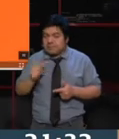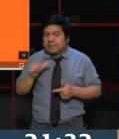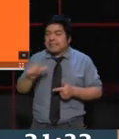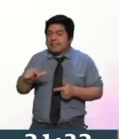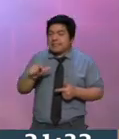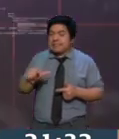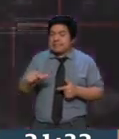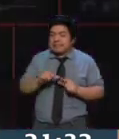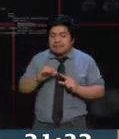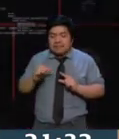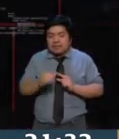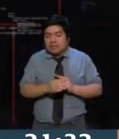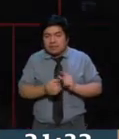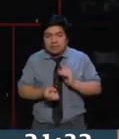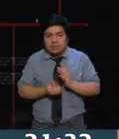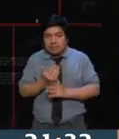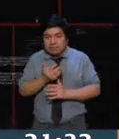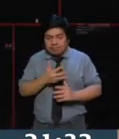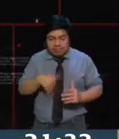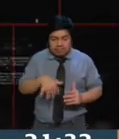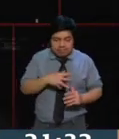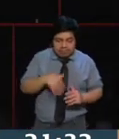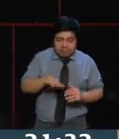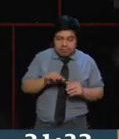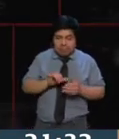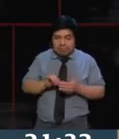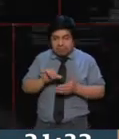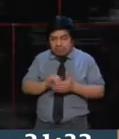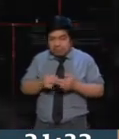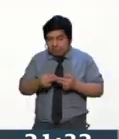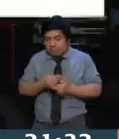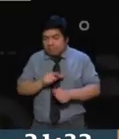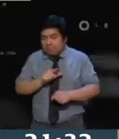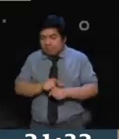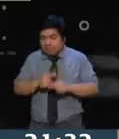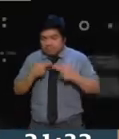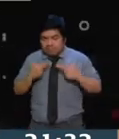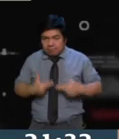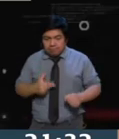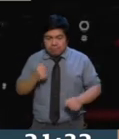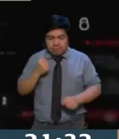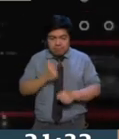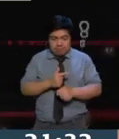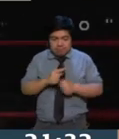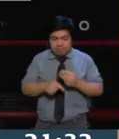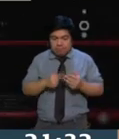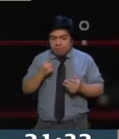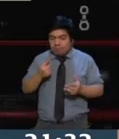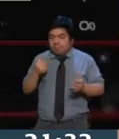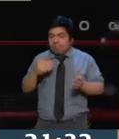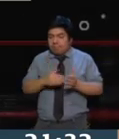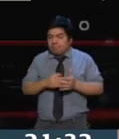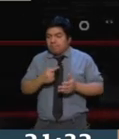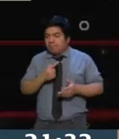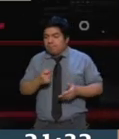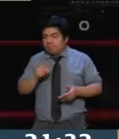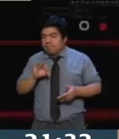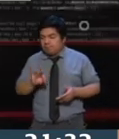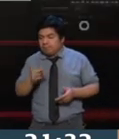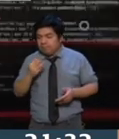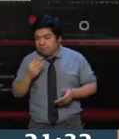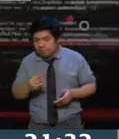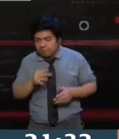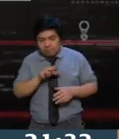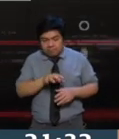17 comisiones estatales de búsqueda, el Centro Nacional de Identificación Humana, se han realizado 1.143 jornadas de búsqueda